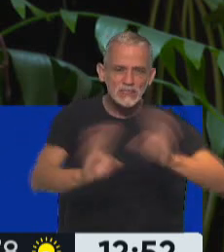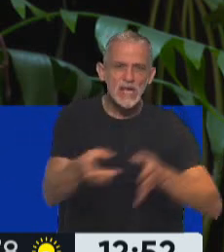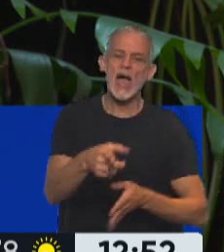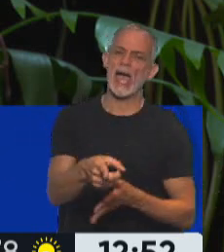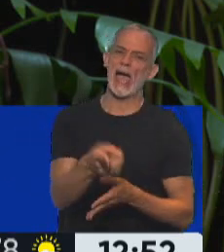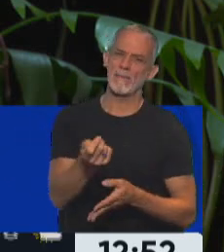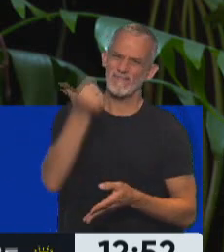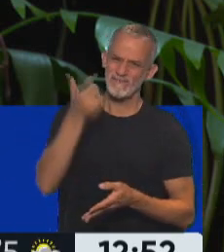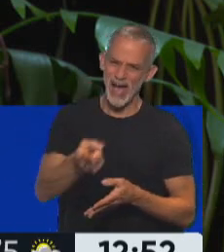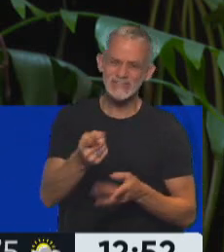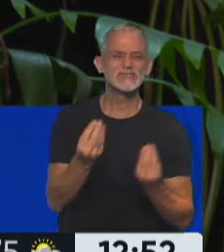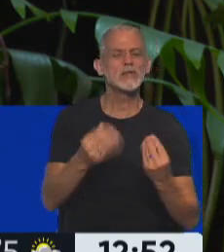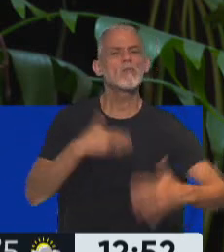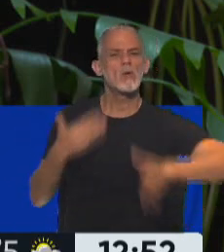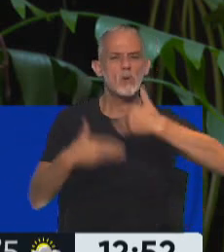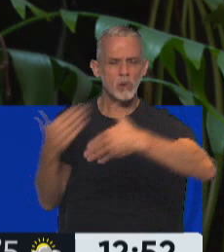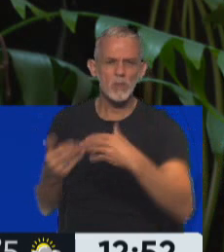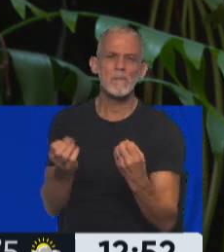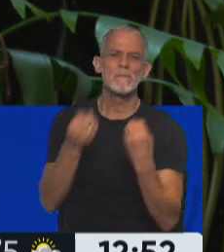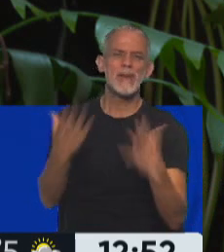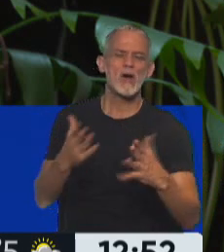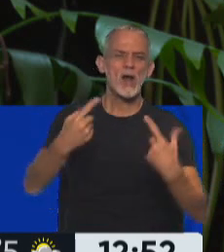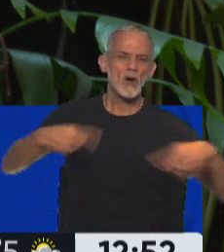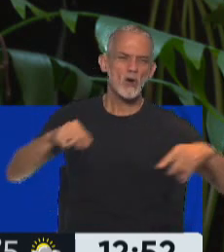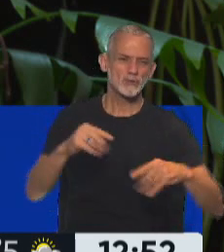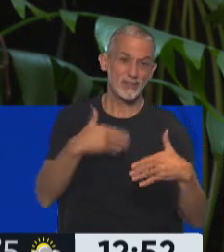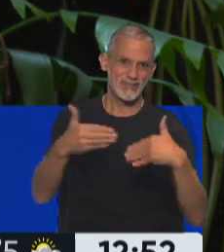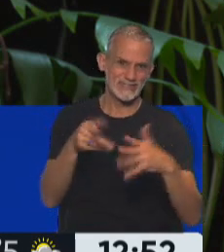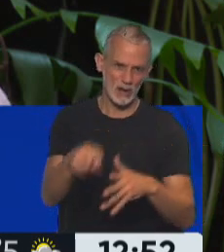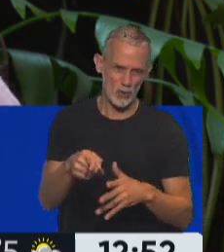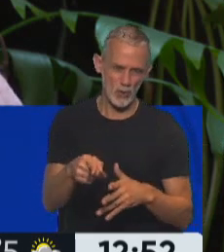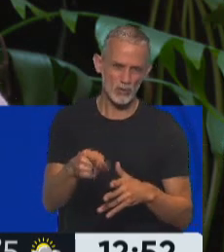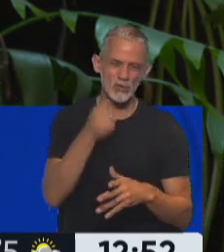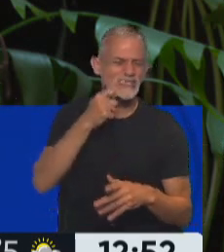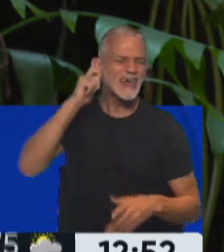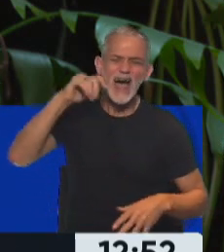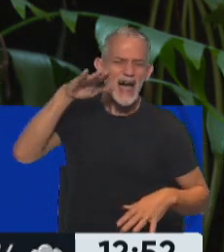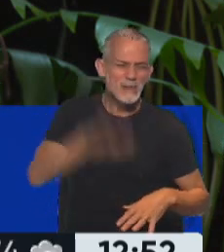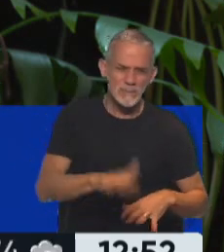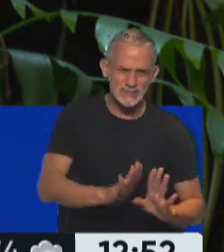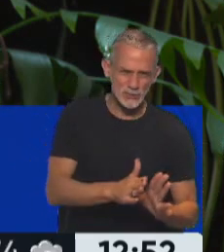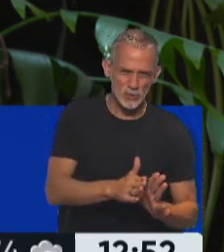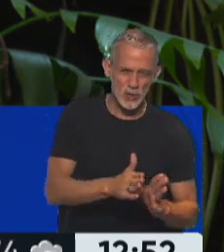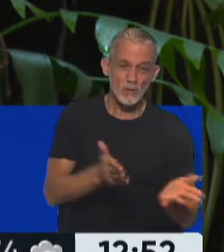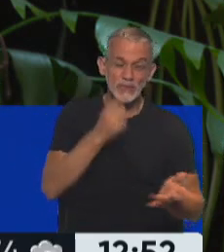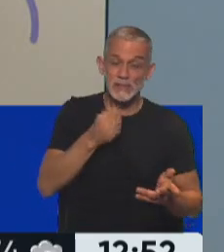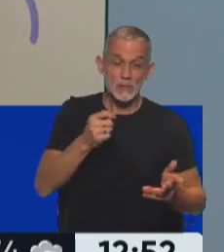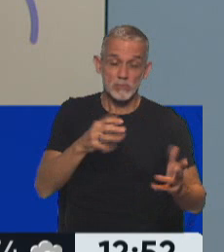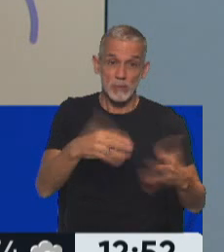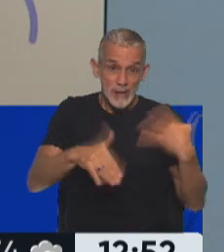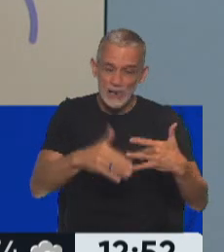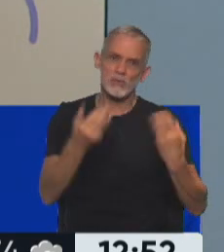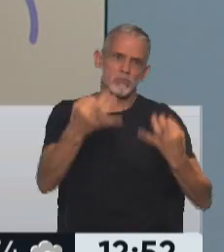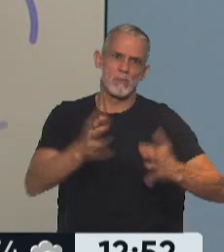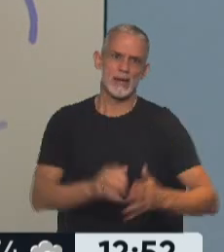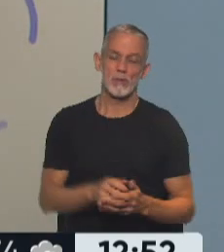más fácil es mejorar aspectos del desarrollo, cuanto más temprano los abordas. Es decir, cuanto más temprano, mejor. Fue